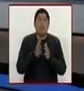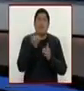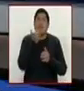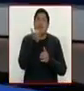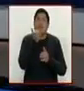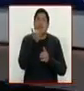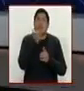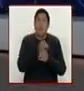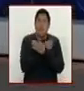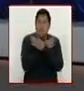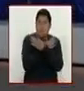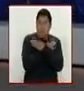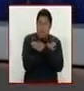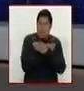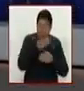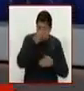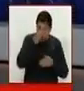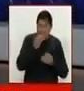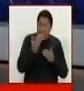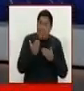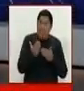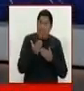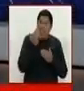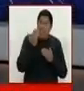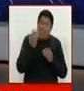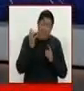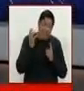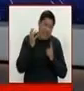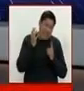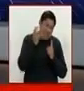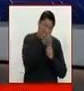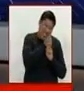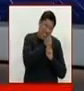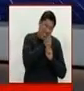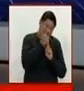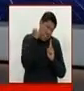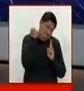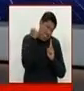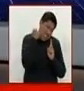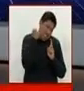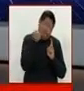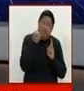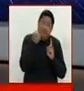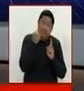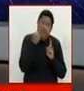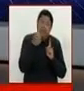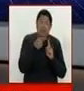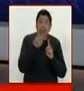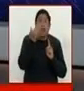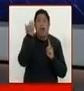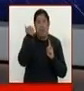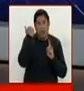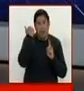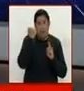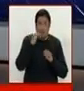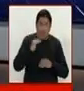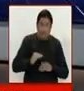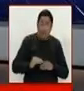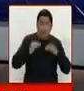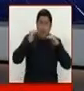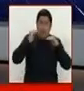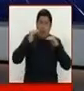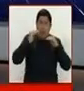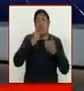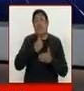sucedió en la zona del cementerio. Estuvo a punto de ser linchado por los y las comerciantes. Tiene antecedentes de este niño.